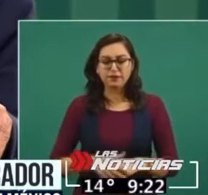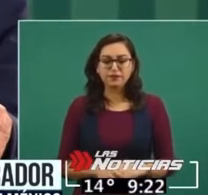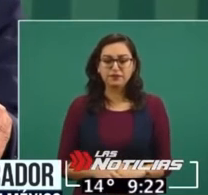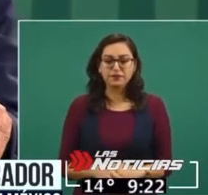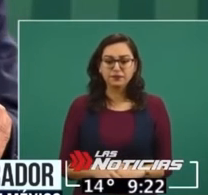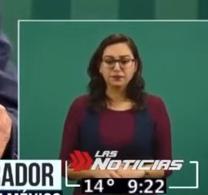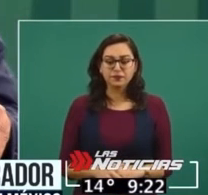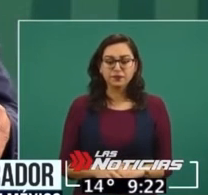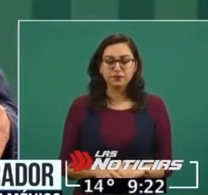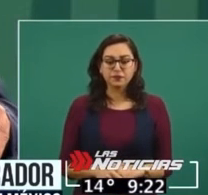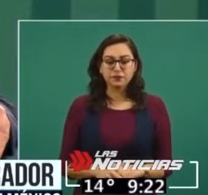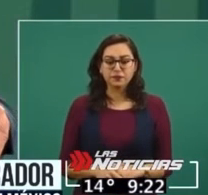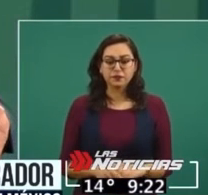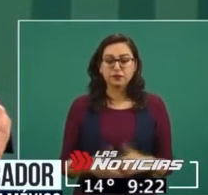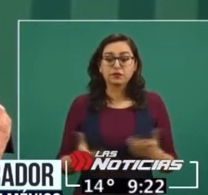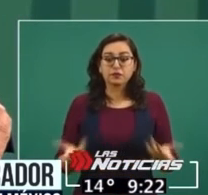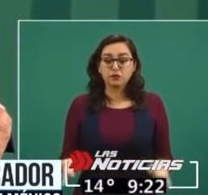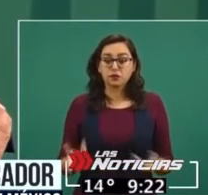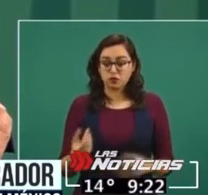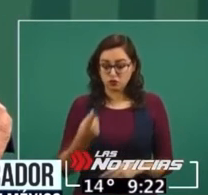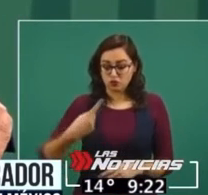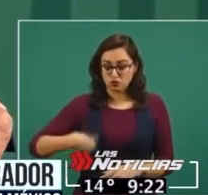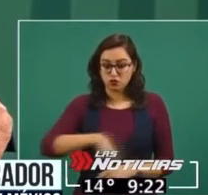determinarse la impunidad